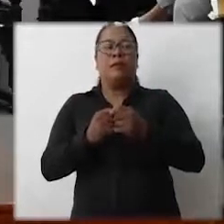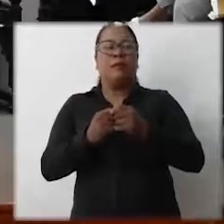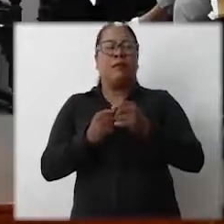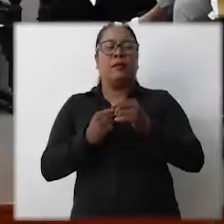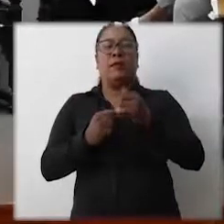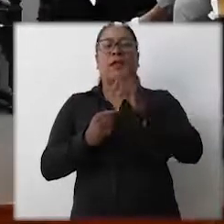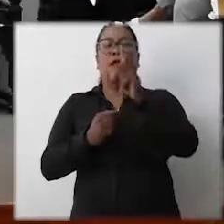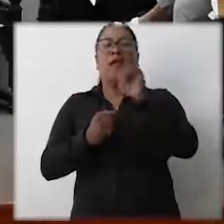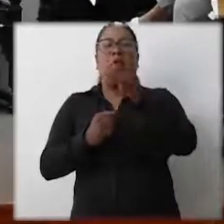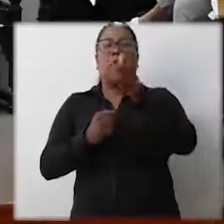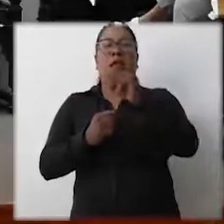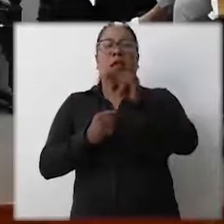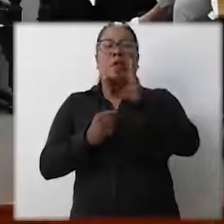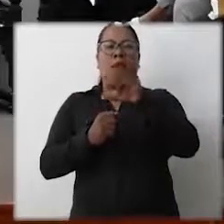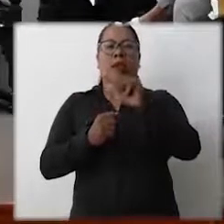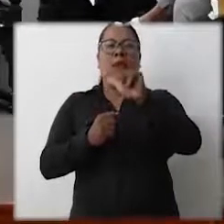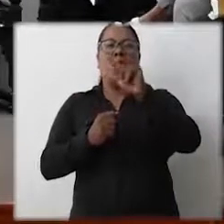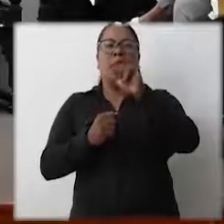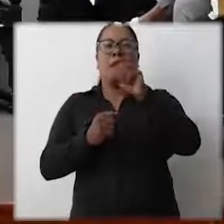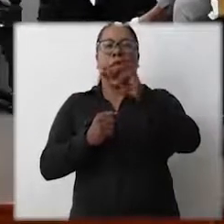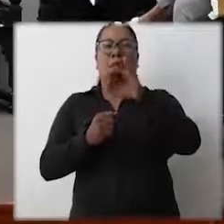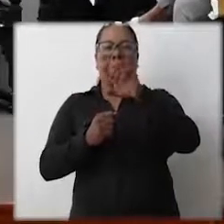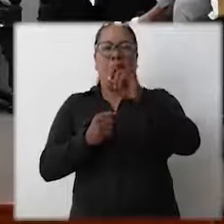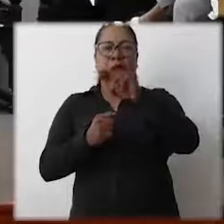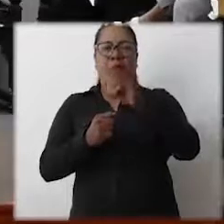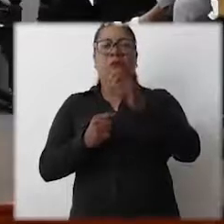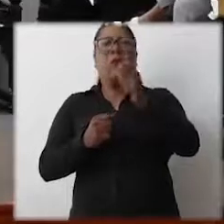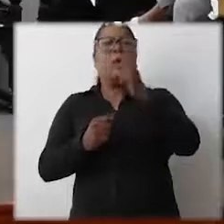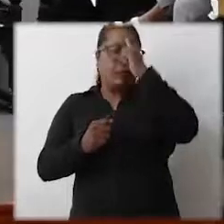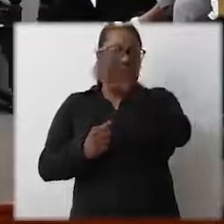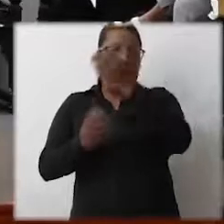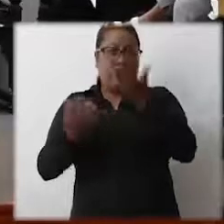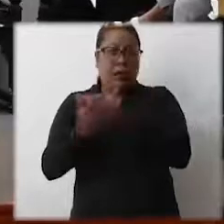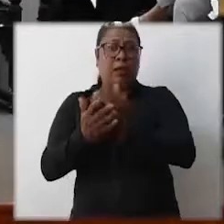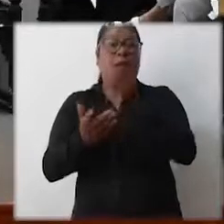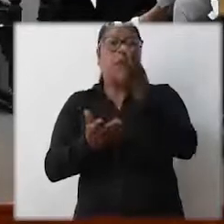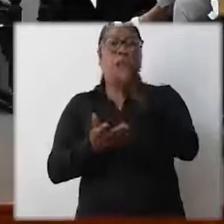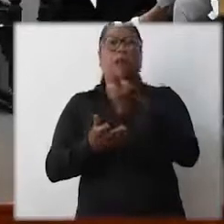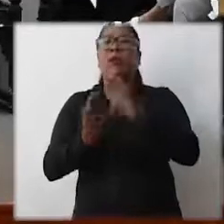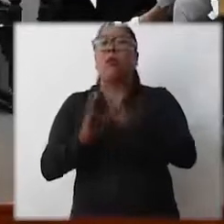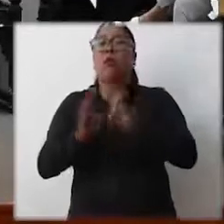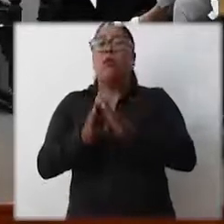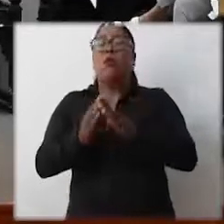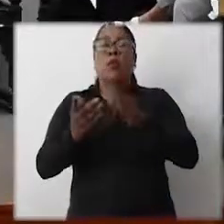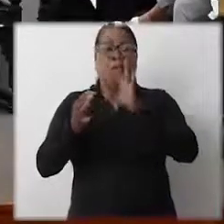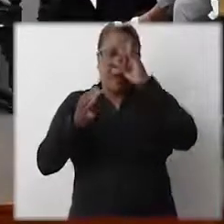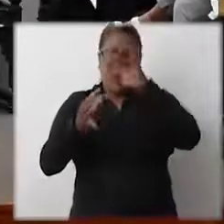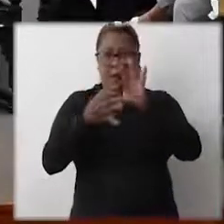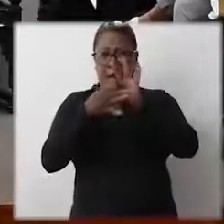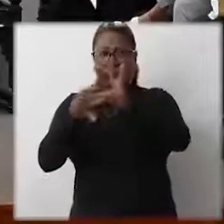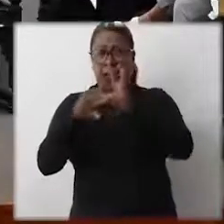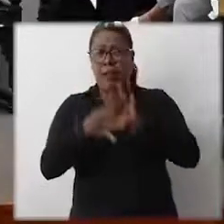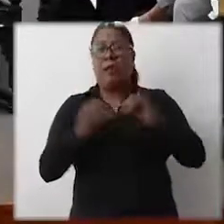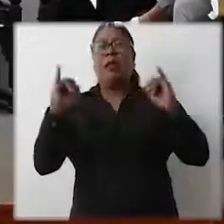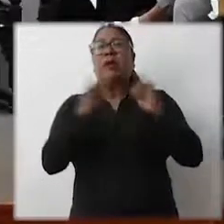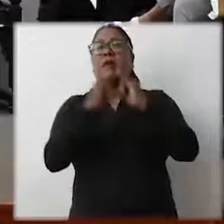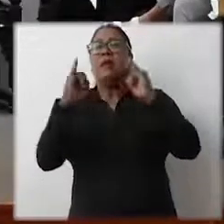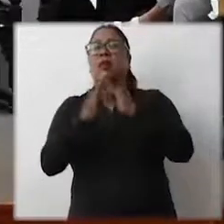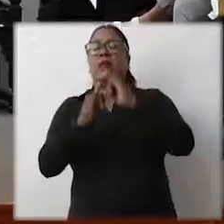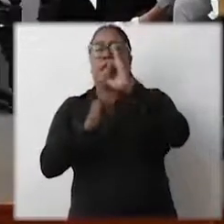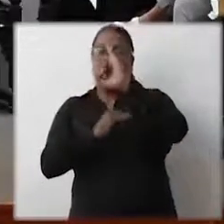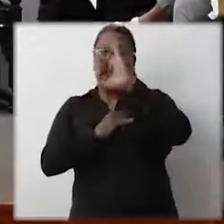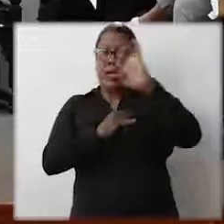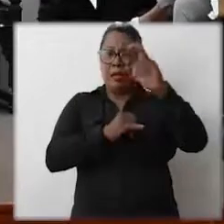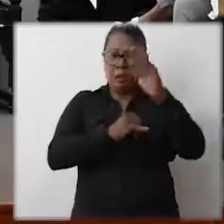materia educativa en el municipio de Oaxaca de Juárez. Es cuanto, señor presidente. Está a su consideración y de las señoras y los